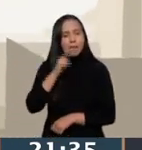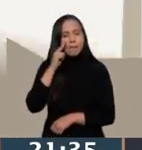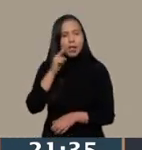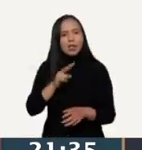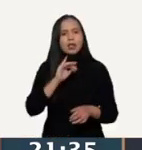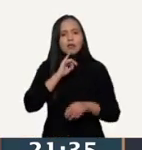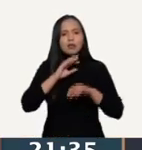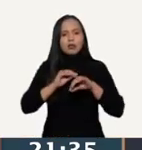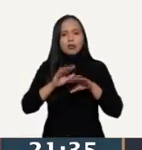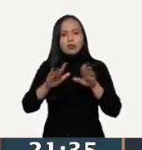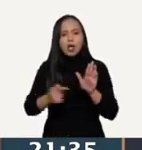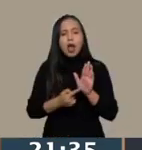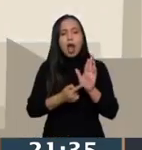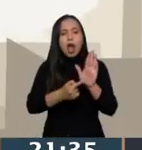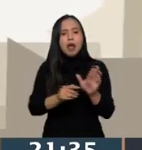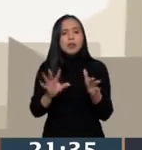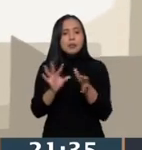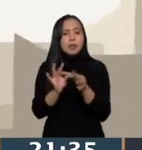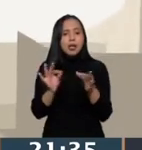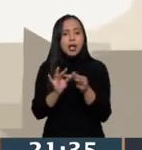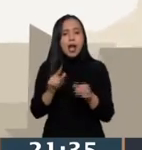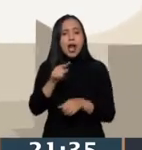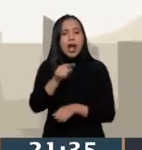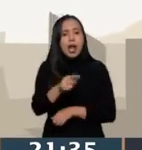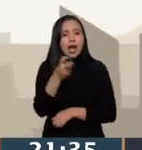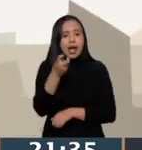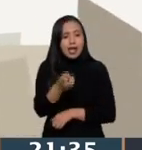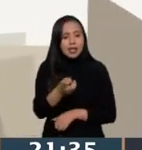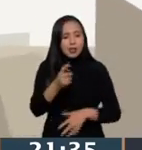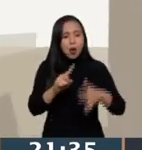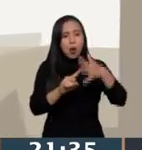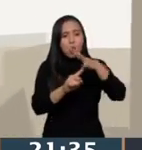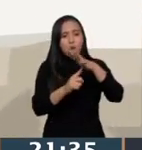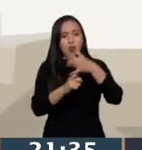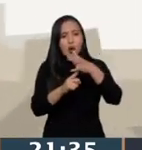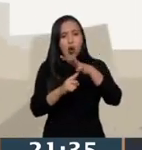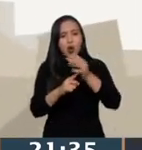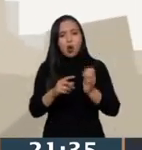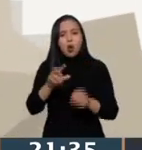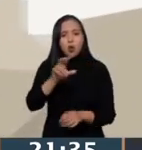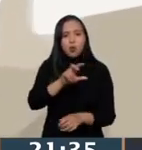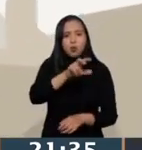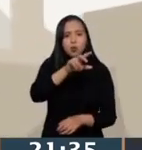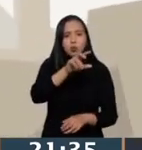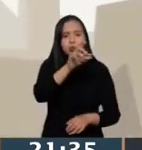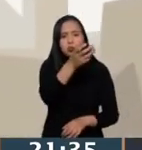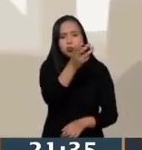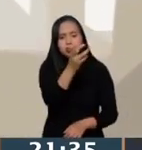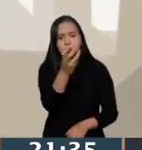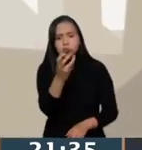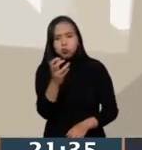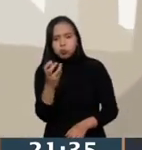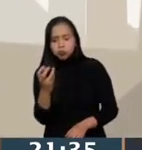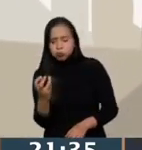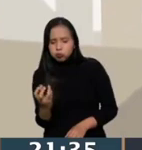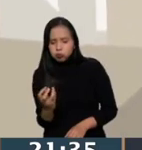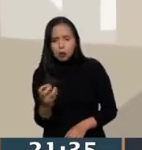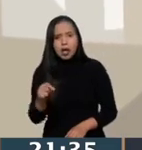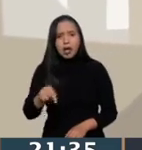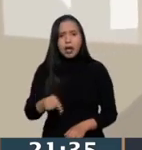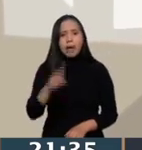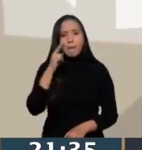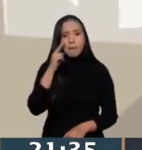en donde explicó que se trató de un aterrizaje precautorio de un helicóptero luego de que su